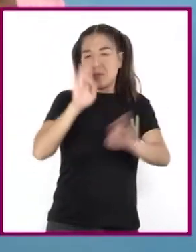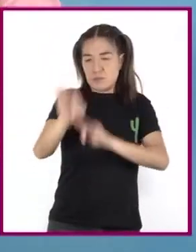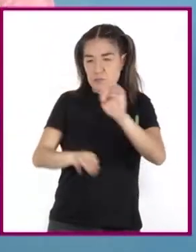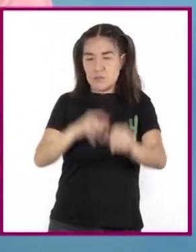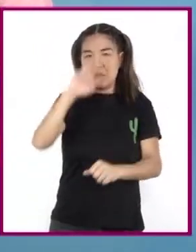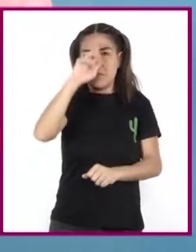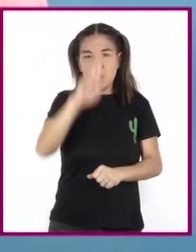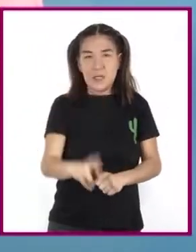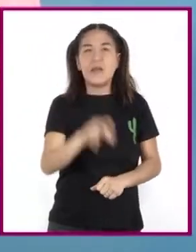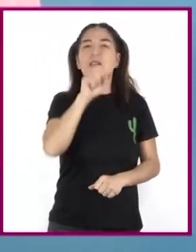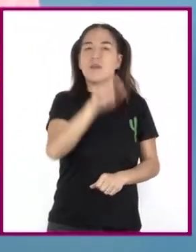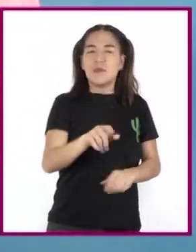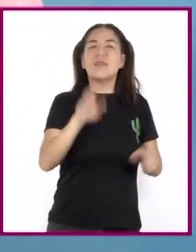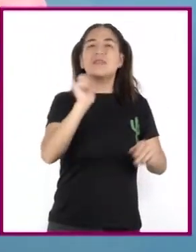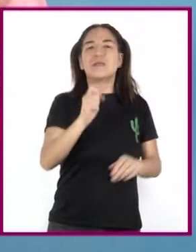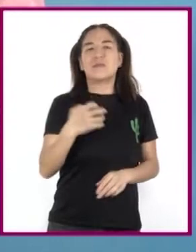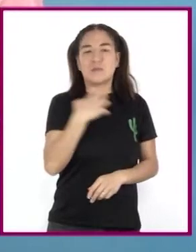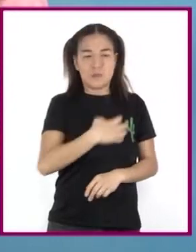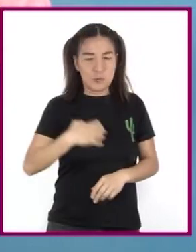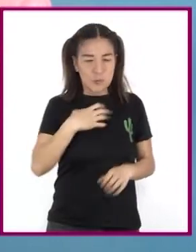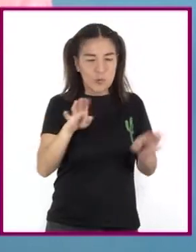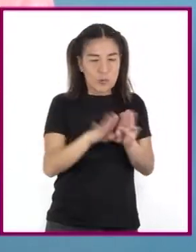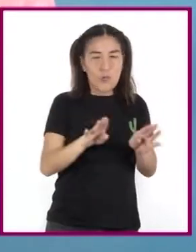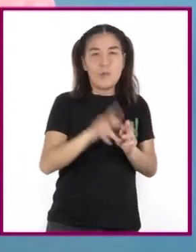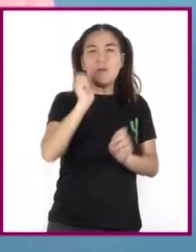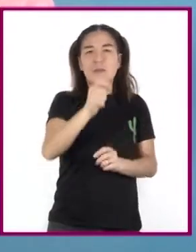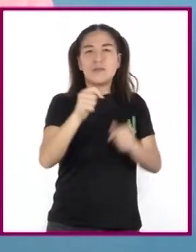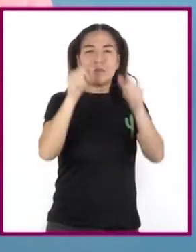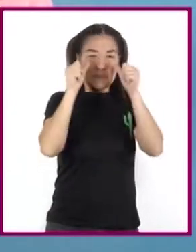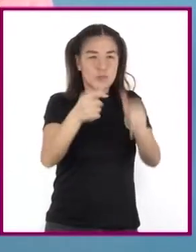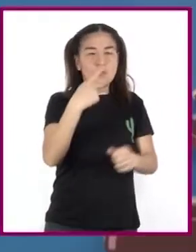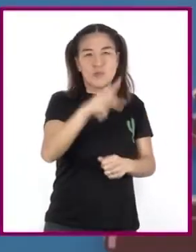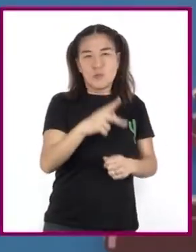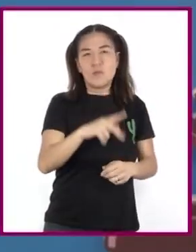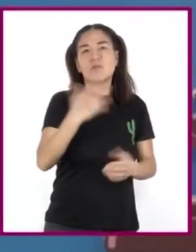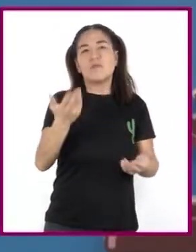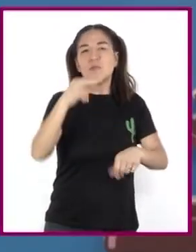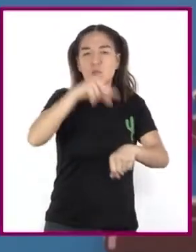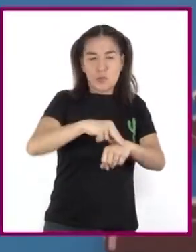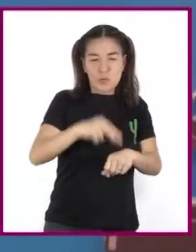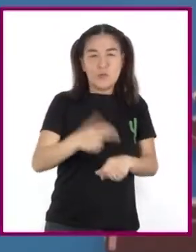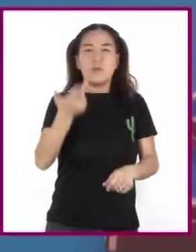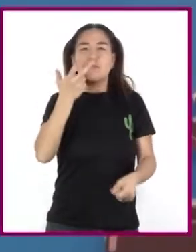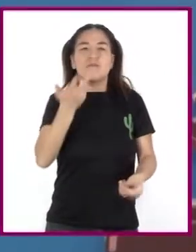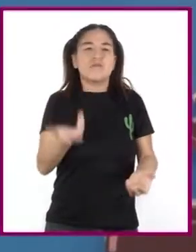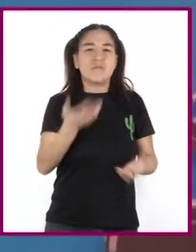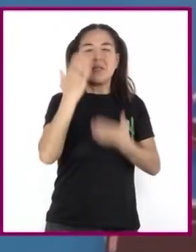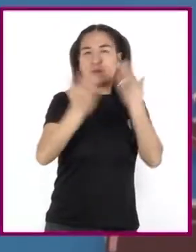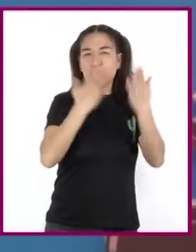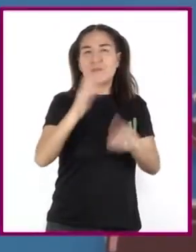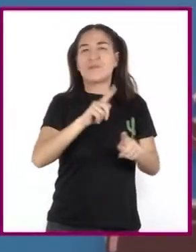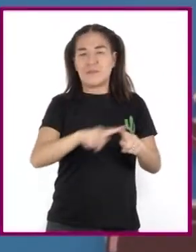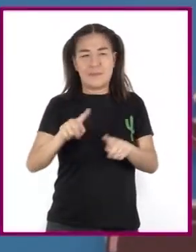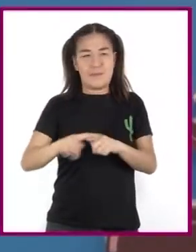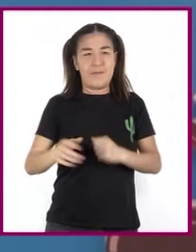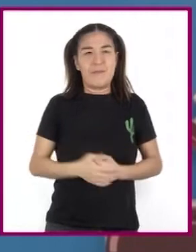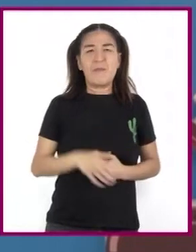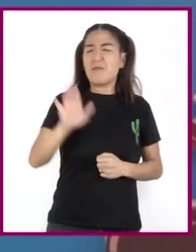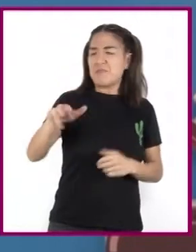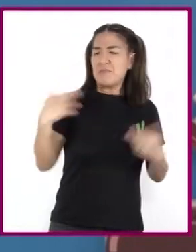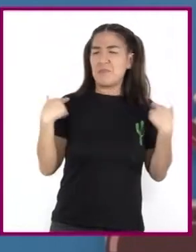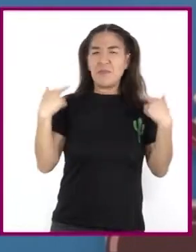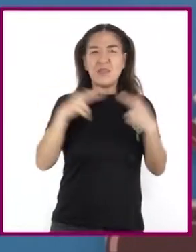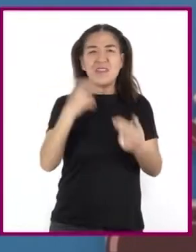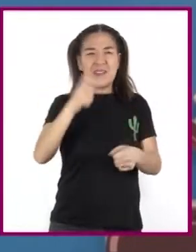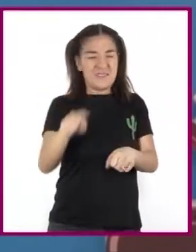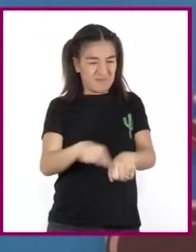digno y gozar de bienes y servicios de la sociedad. Maestro, a lo largo de la historia, las